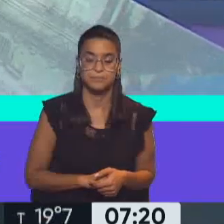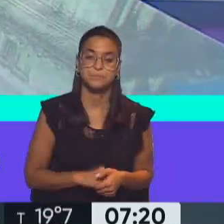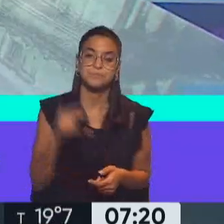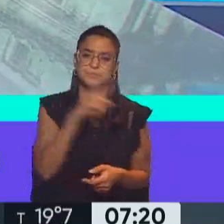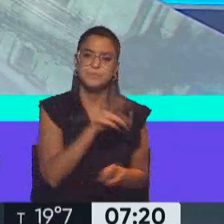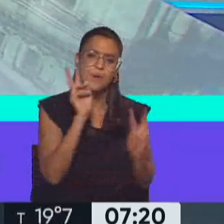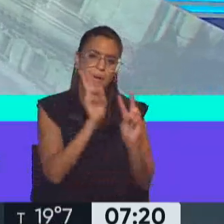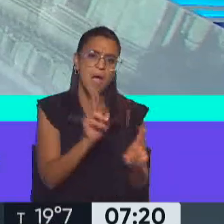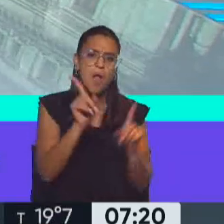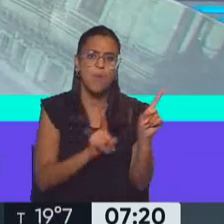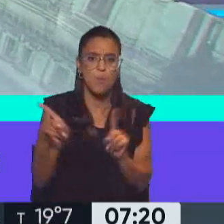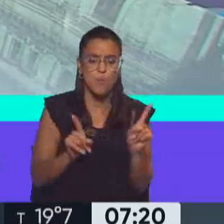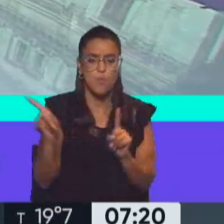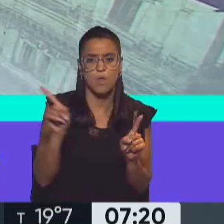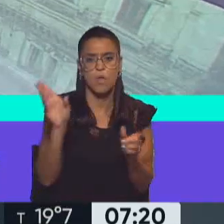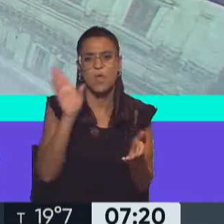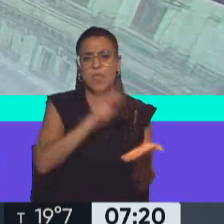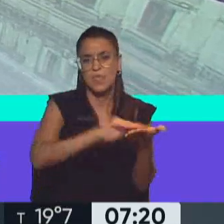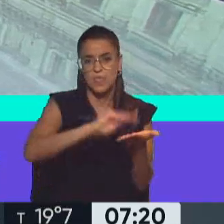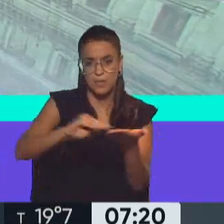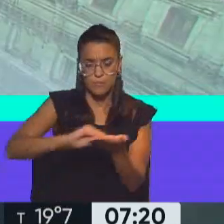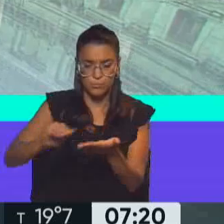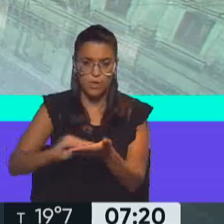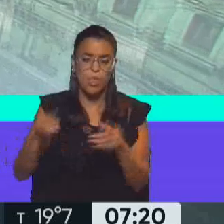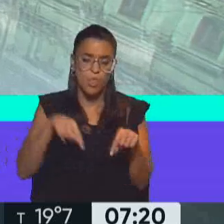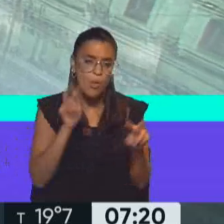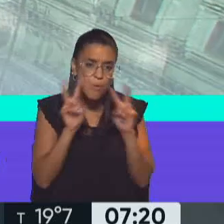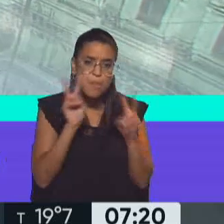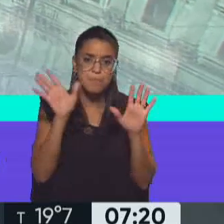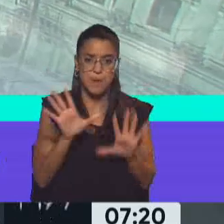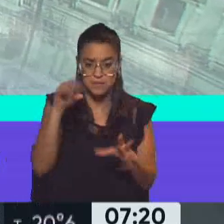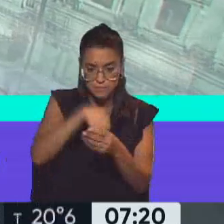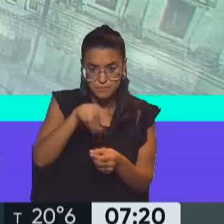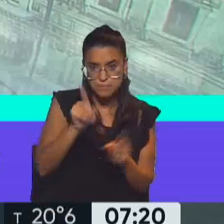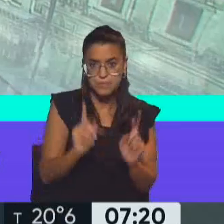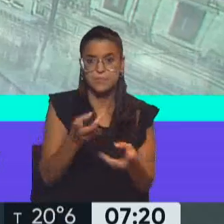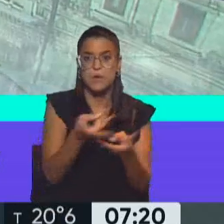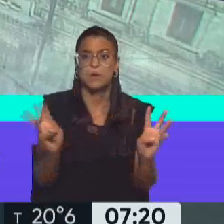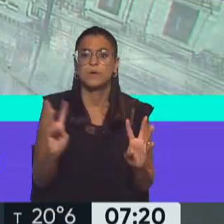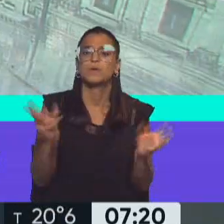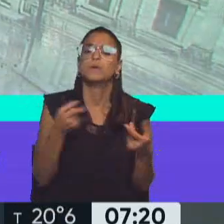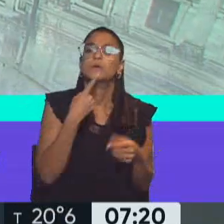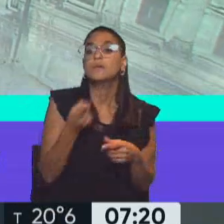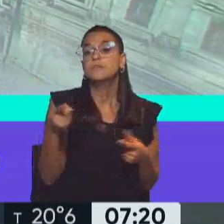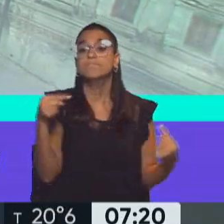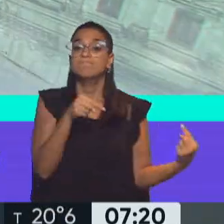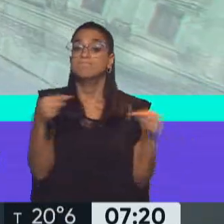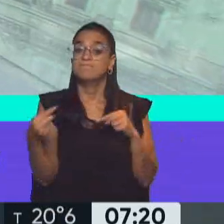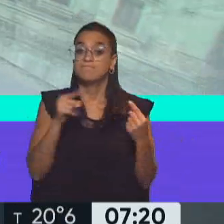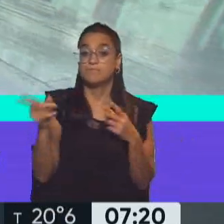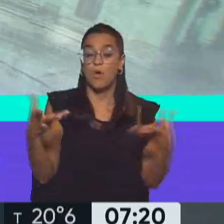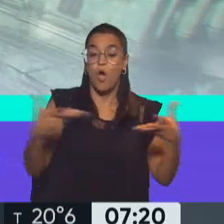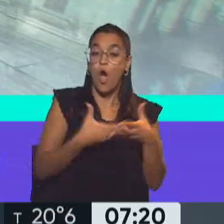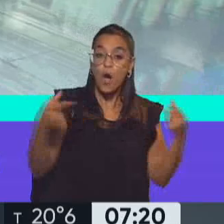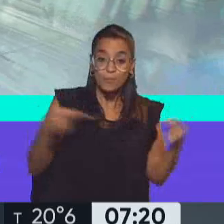Allí veíamos algunos justamente de los legisladores, de los diputados que participarán de la sesión con sus posiciones encontradas y la oposición,